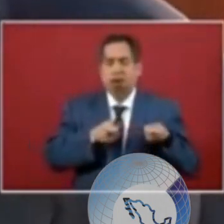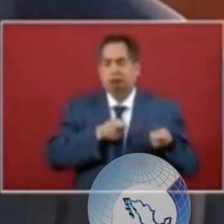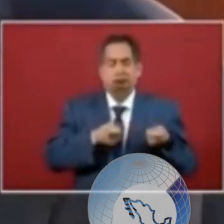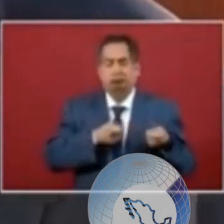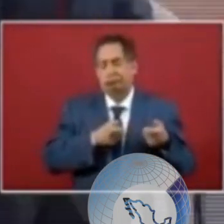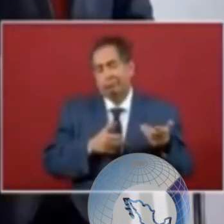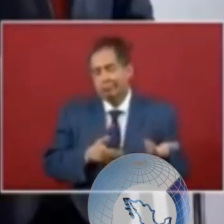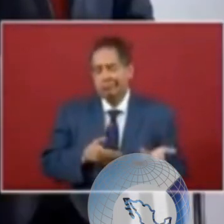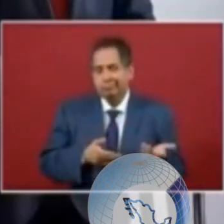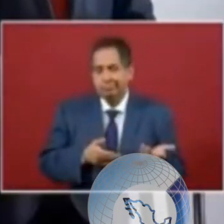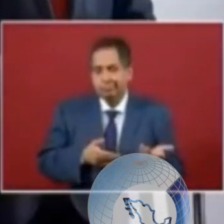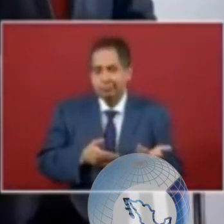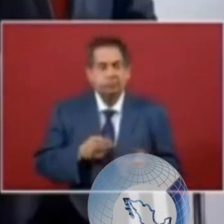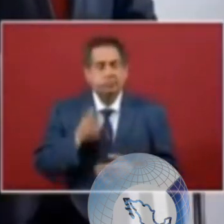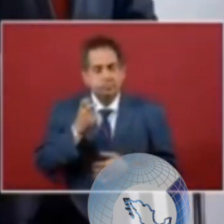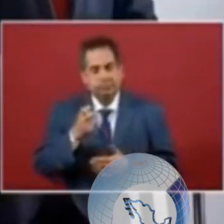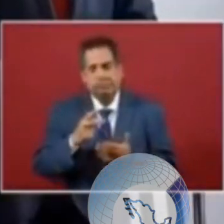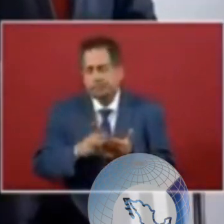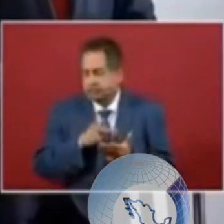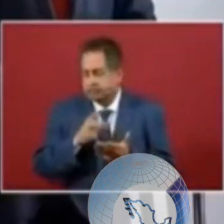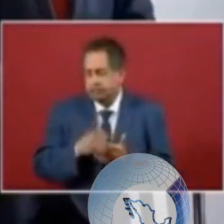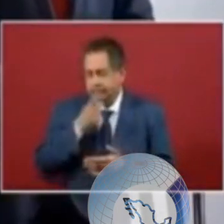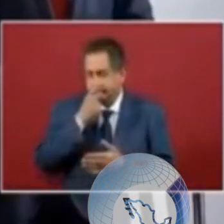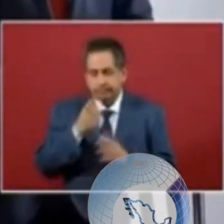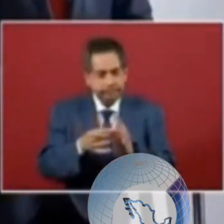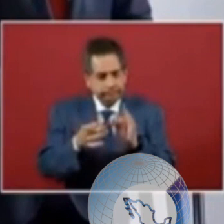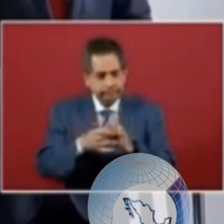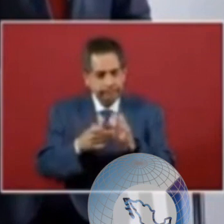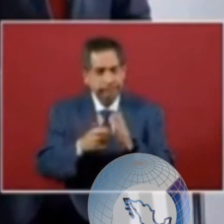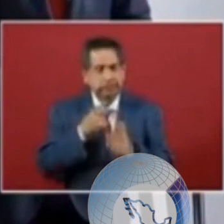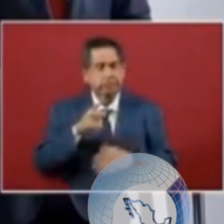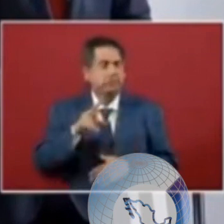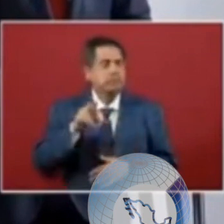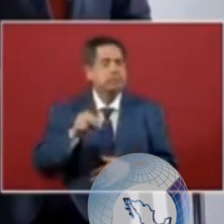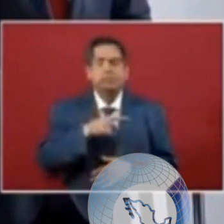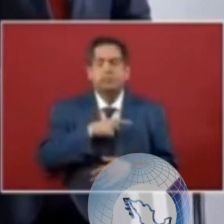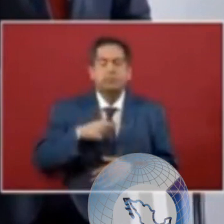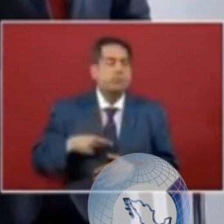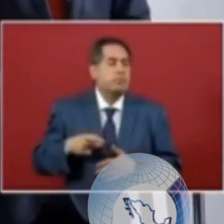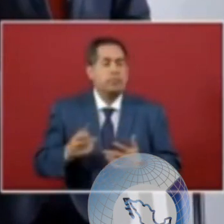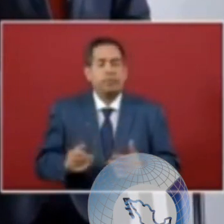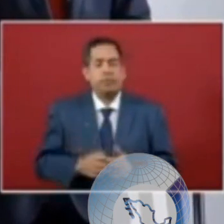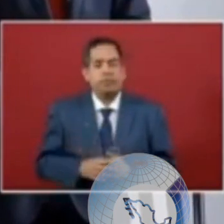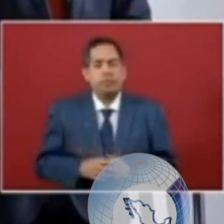Por eso siempre insisto mucho en que no debe de